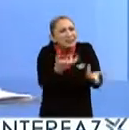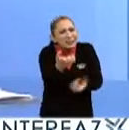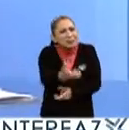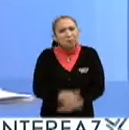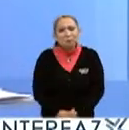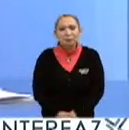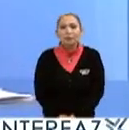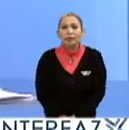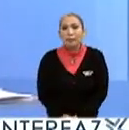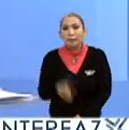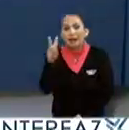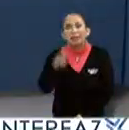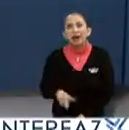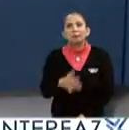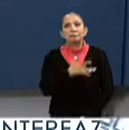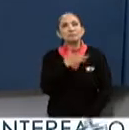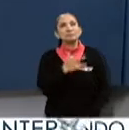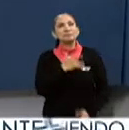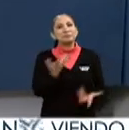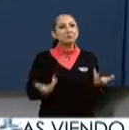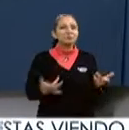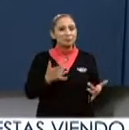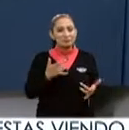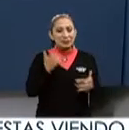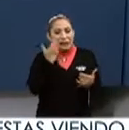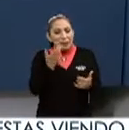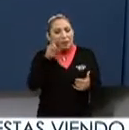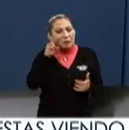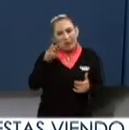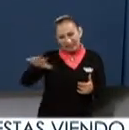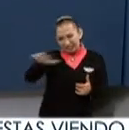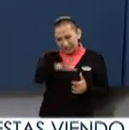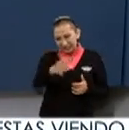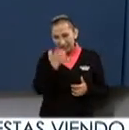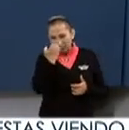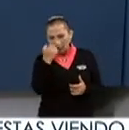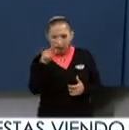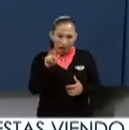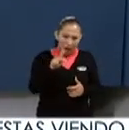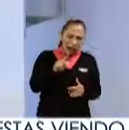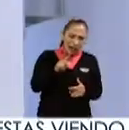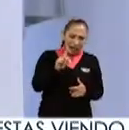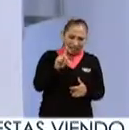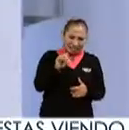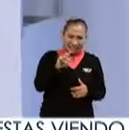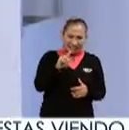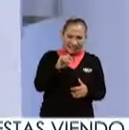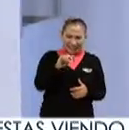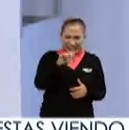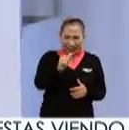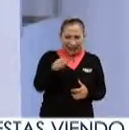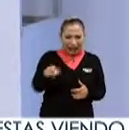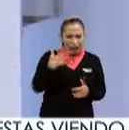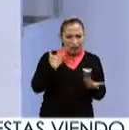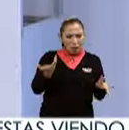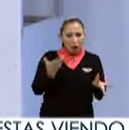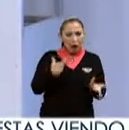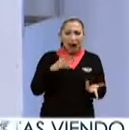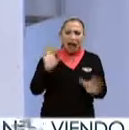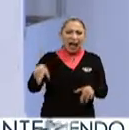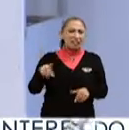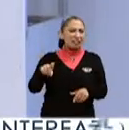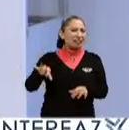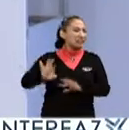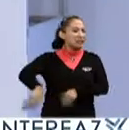esto? Pues en realidad nos motivó mirar que en el colegio de pronto la didáctica, se desdeña un